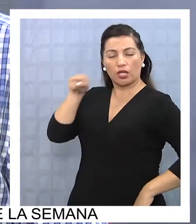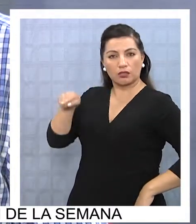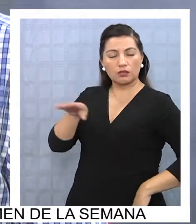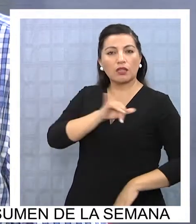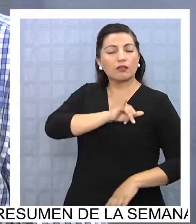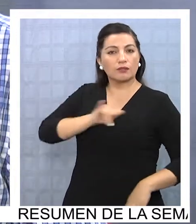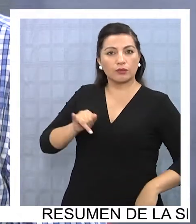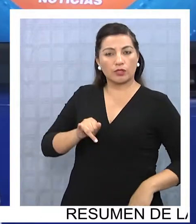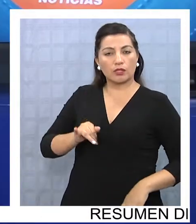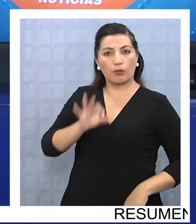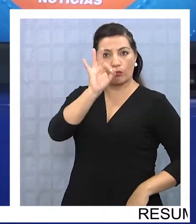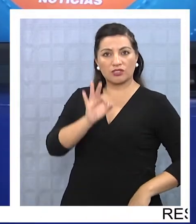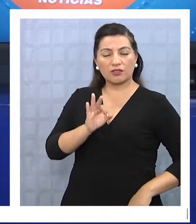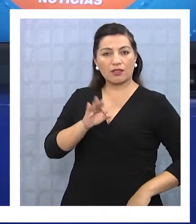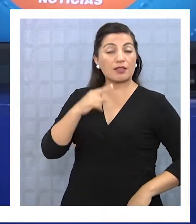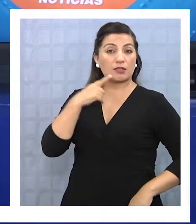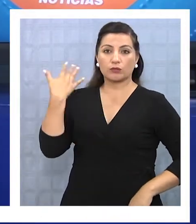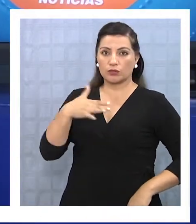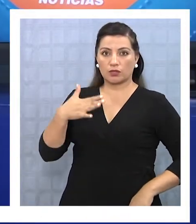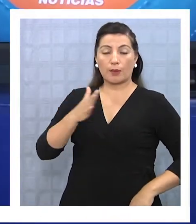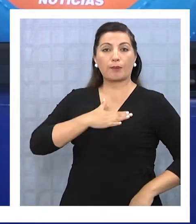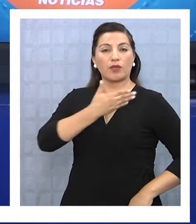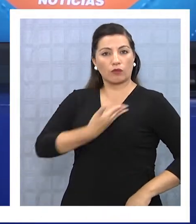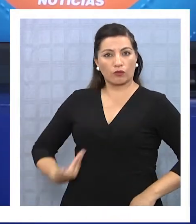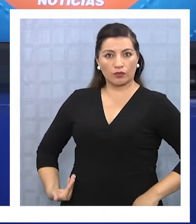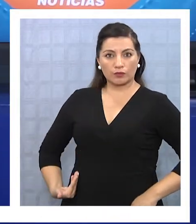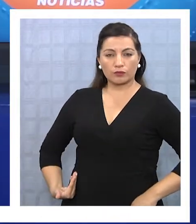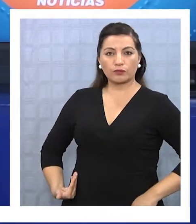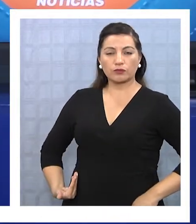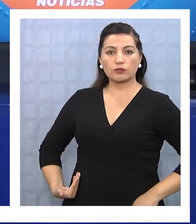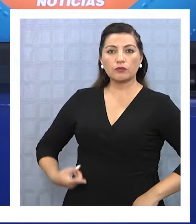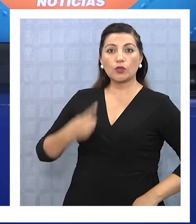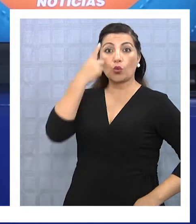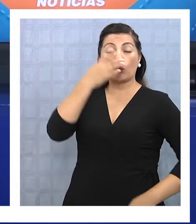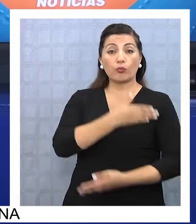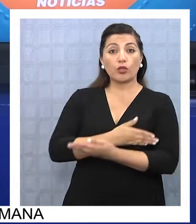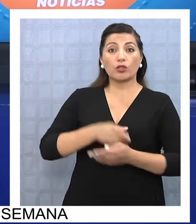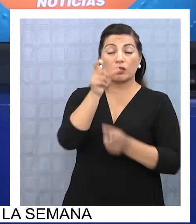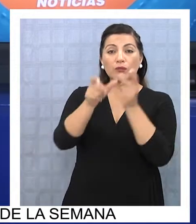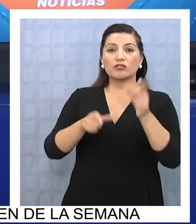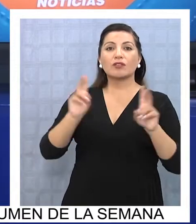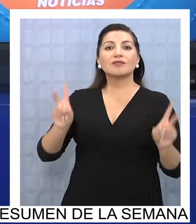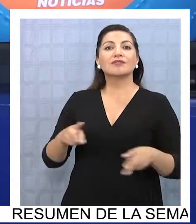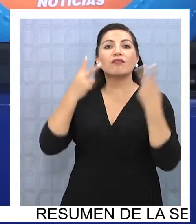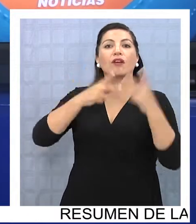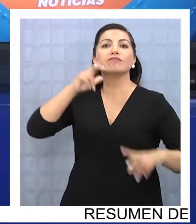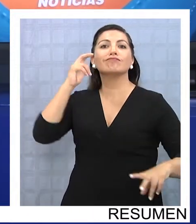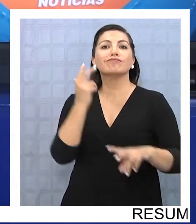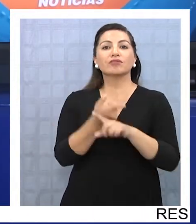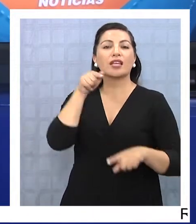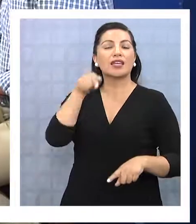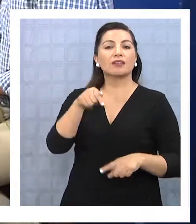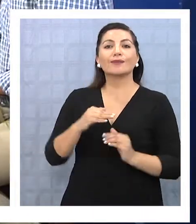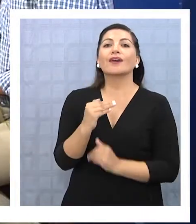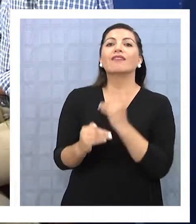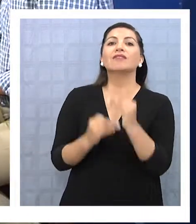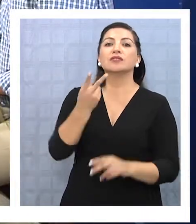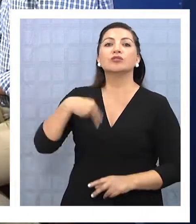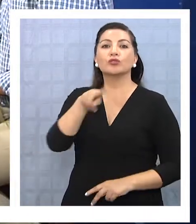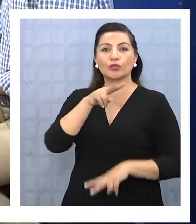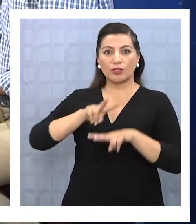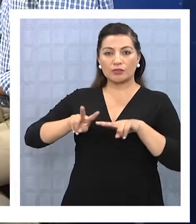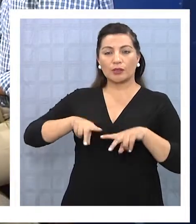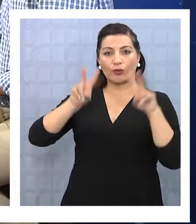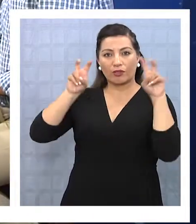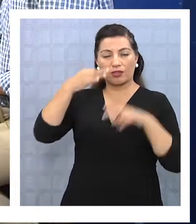final las cifras son importantes. Durante nuestro gobierno, 1 millón de chilenos se salvaron de la delincuencia gracias al avance que hicimos en